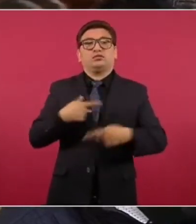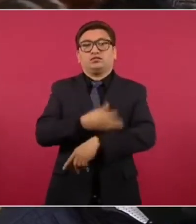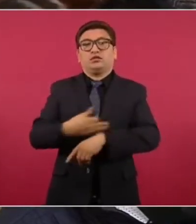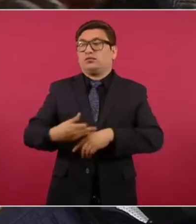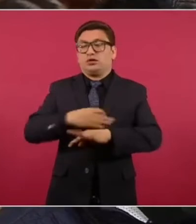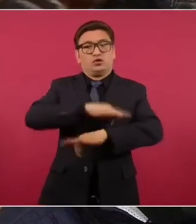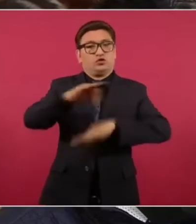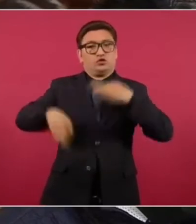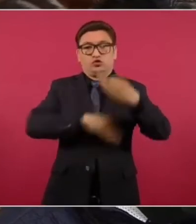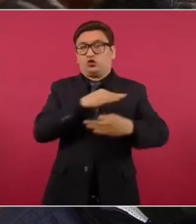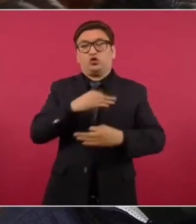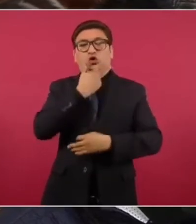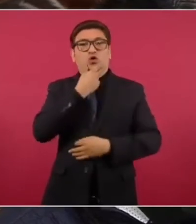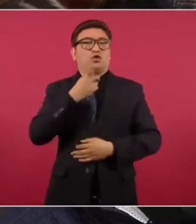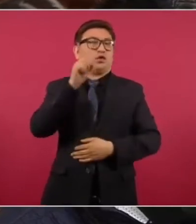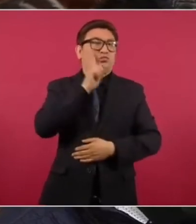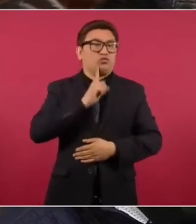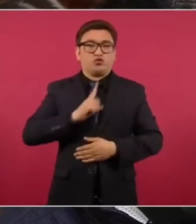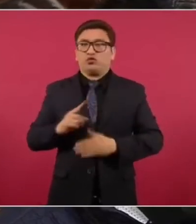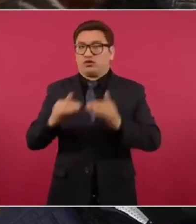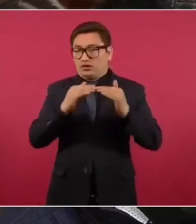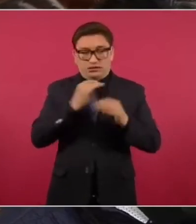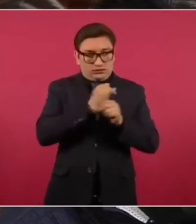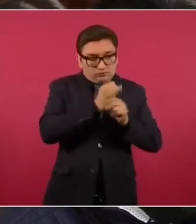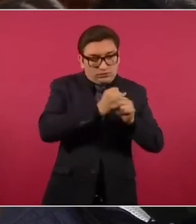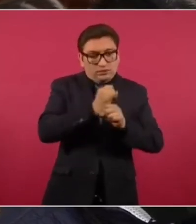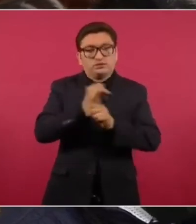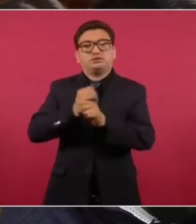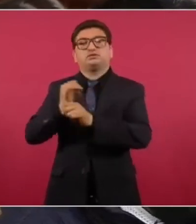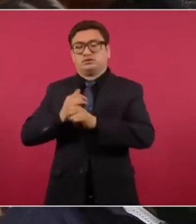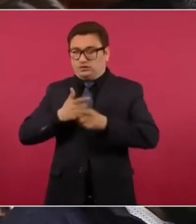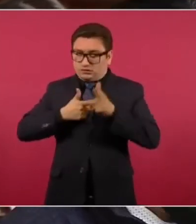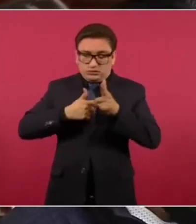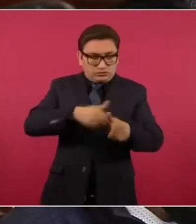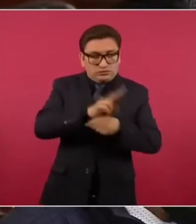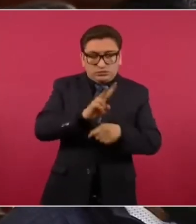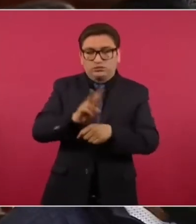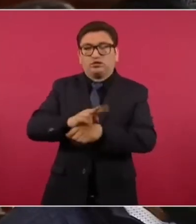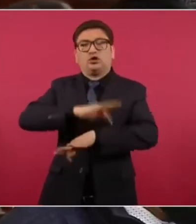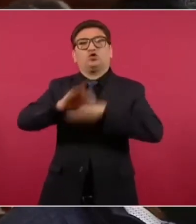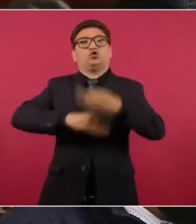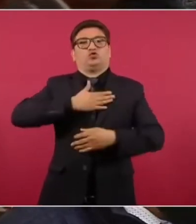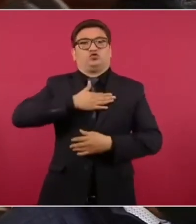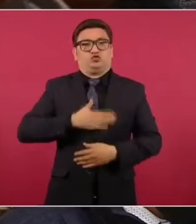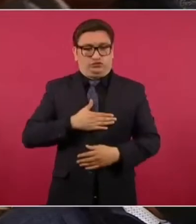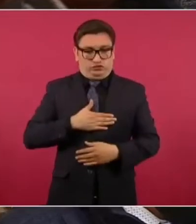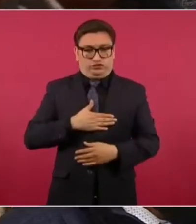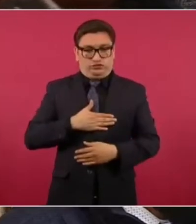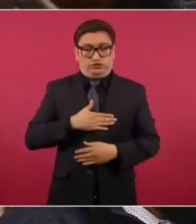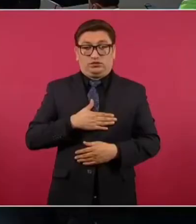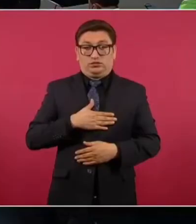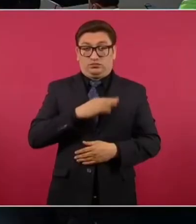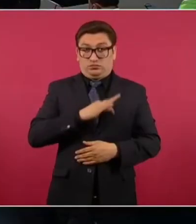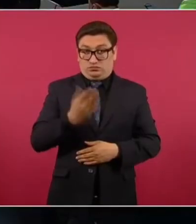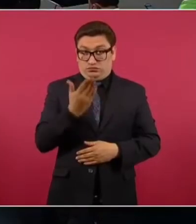que todos y todas se van a investigar, se van a seguir y a todos se les va a dar justicia. ¿Me da una fecha,